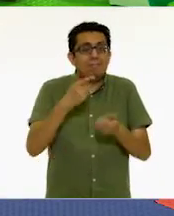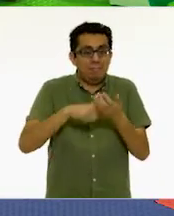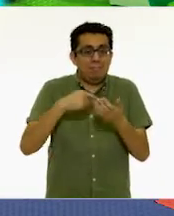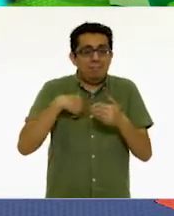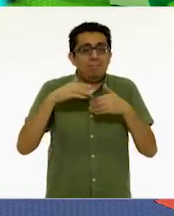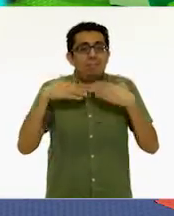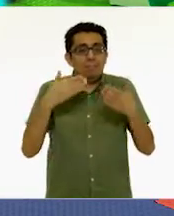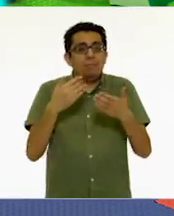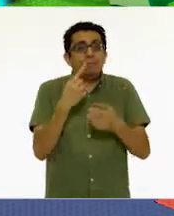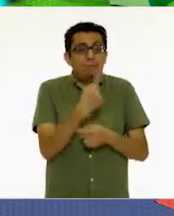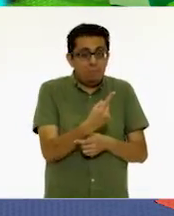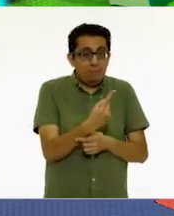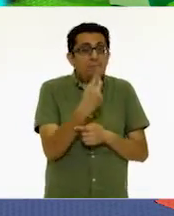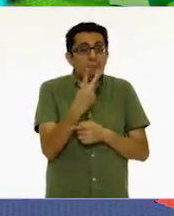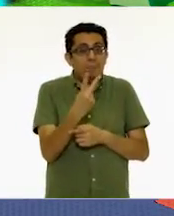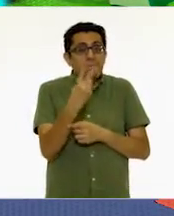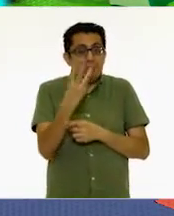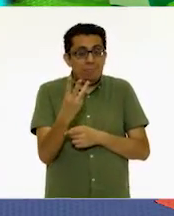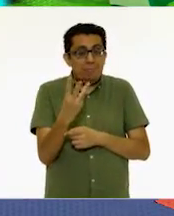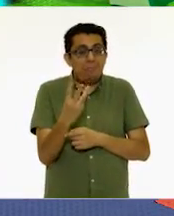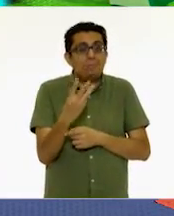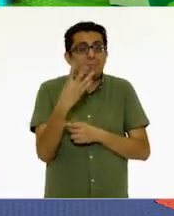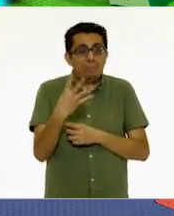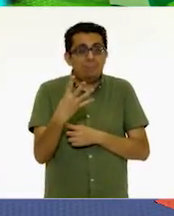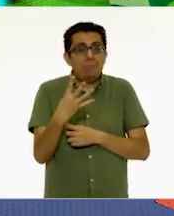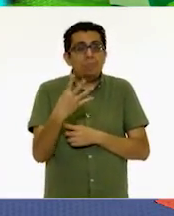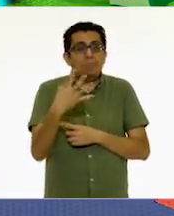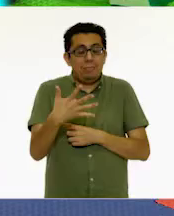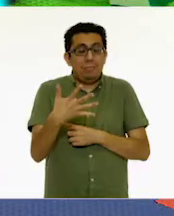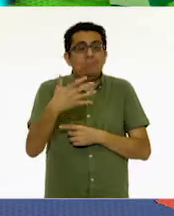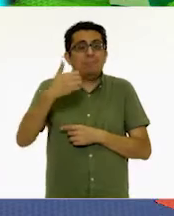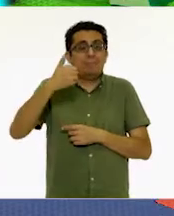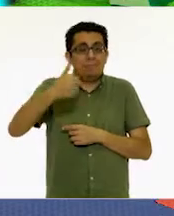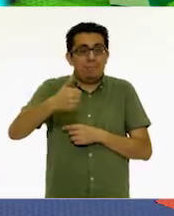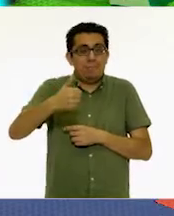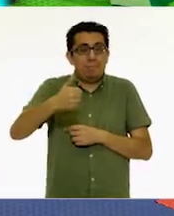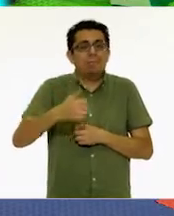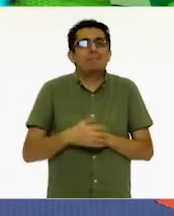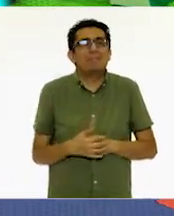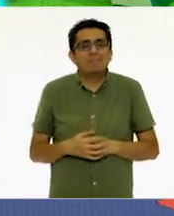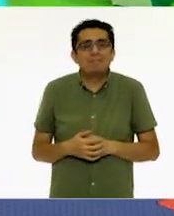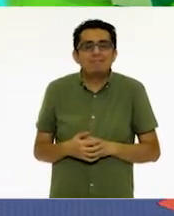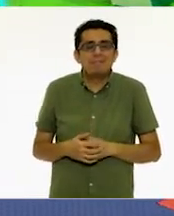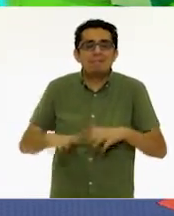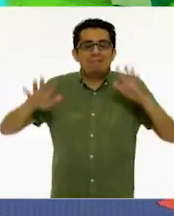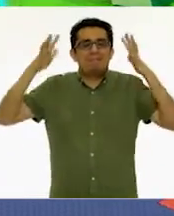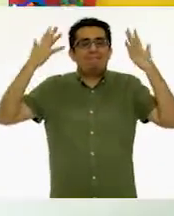tres. Uno, dos, tres, cuatro, cinco, seis.